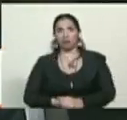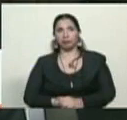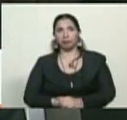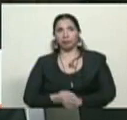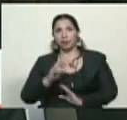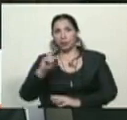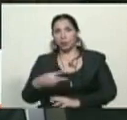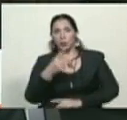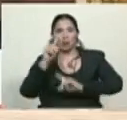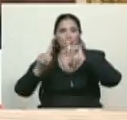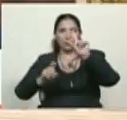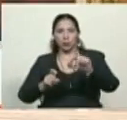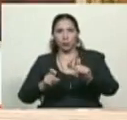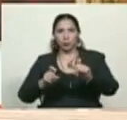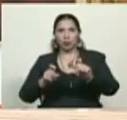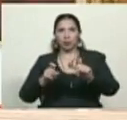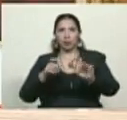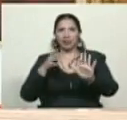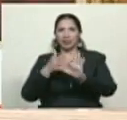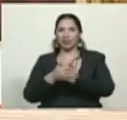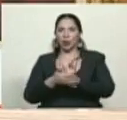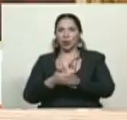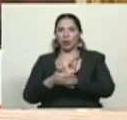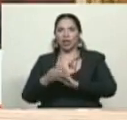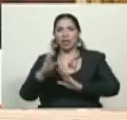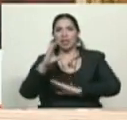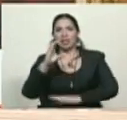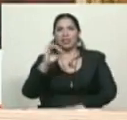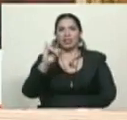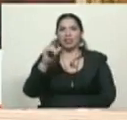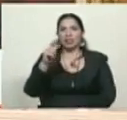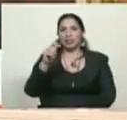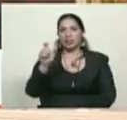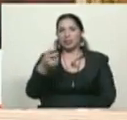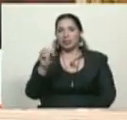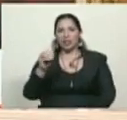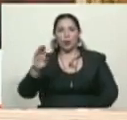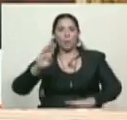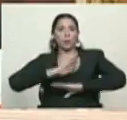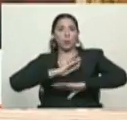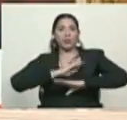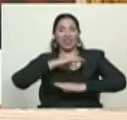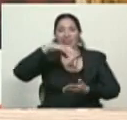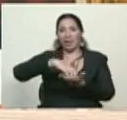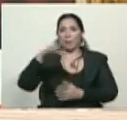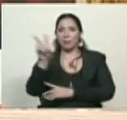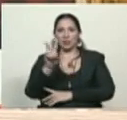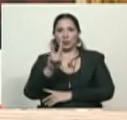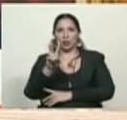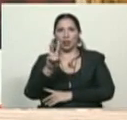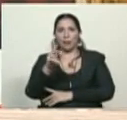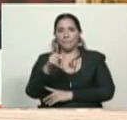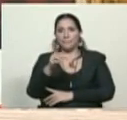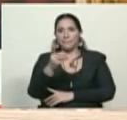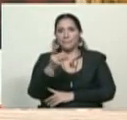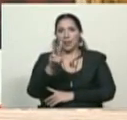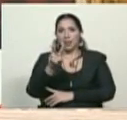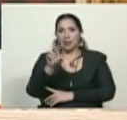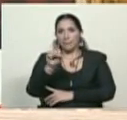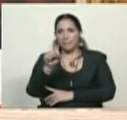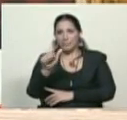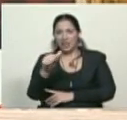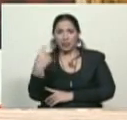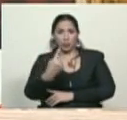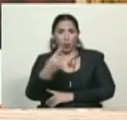Segunda pregunta sobre Citgo, es propiedad del Estado venezolano, es propiedad de PDVSA y solo